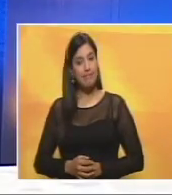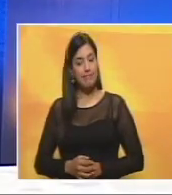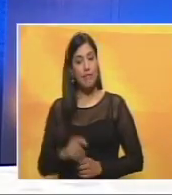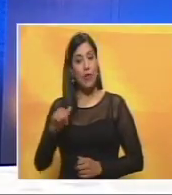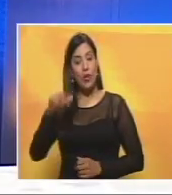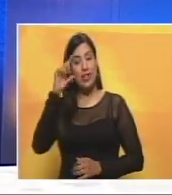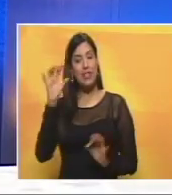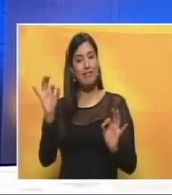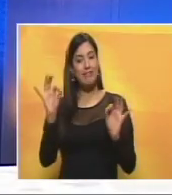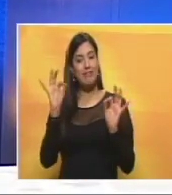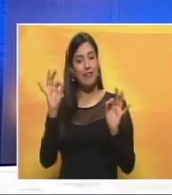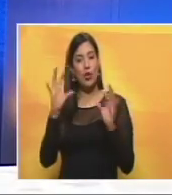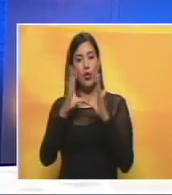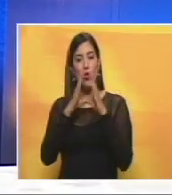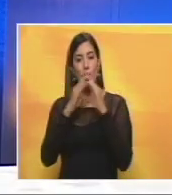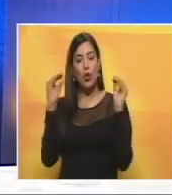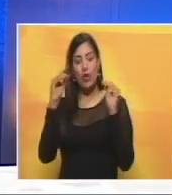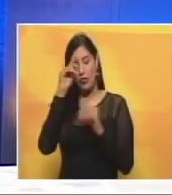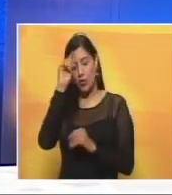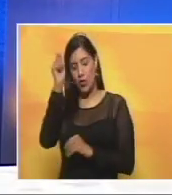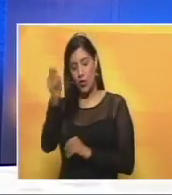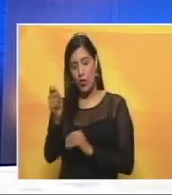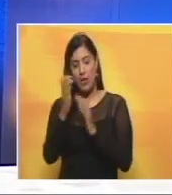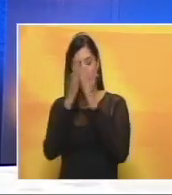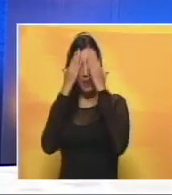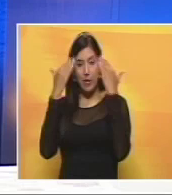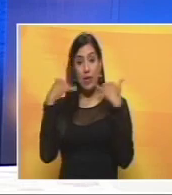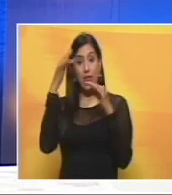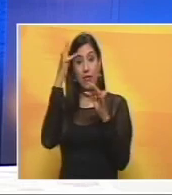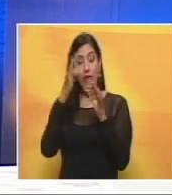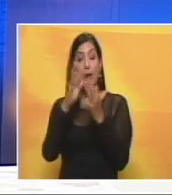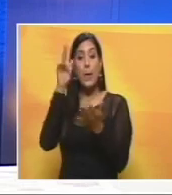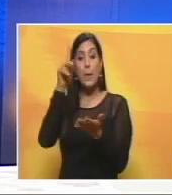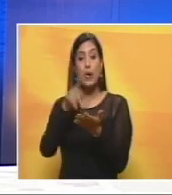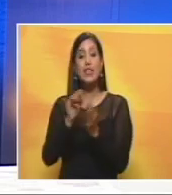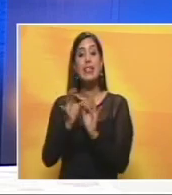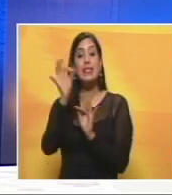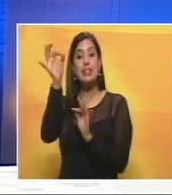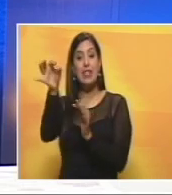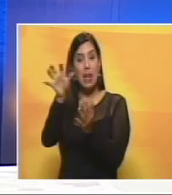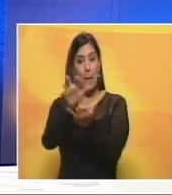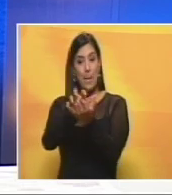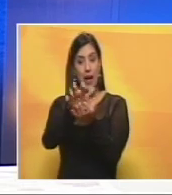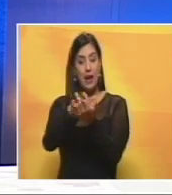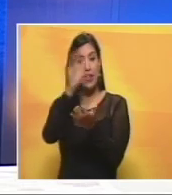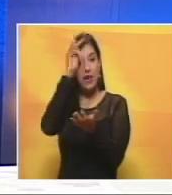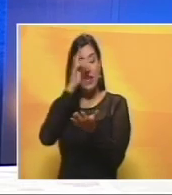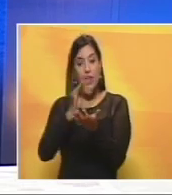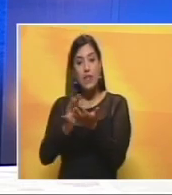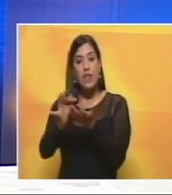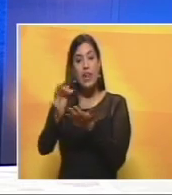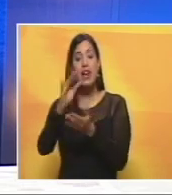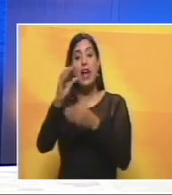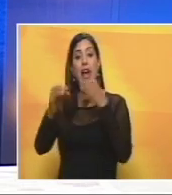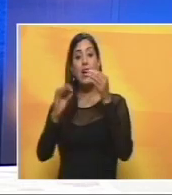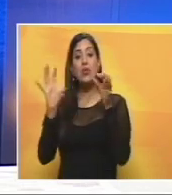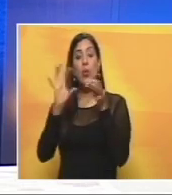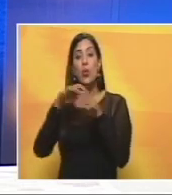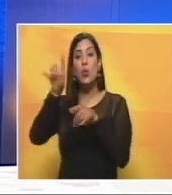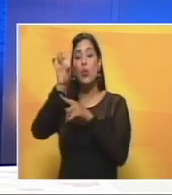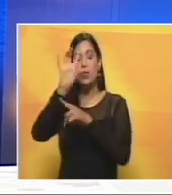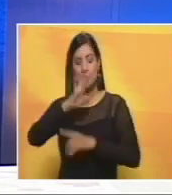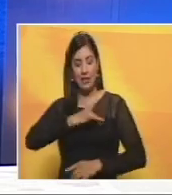Hoy es un día muy especial para toda la devoción mariana y es que la fe se hace presente en la isla de Margarita entre los fieles devotos que se unen en un